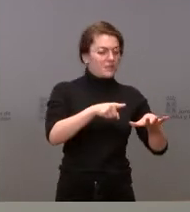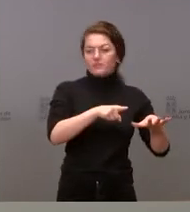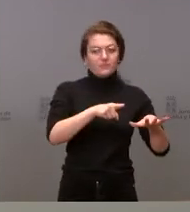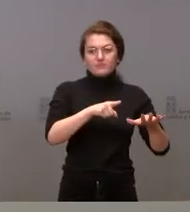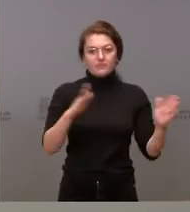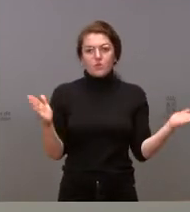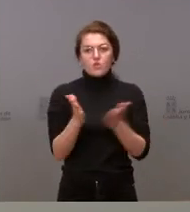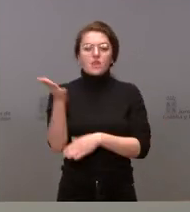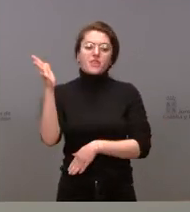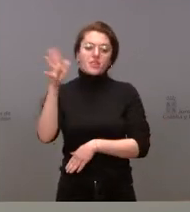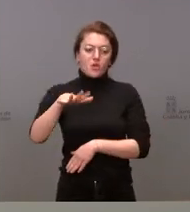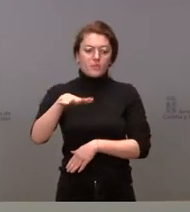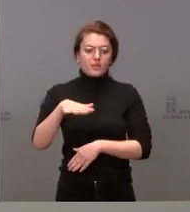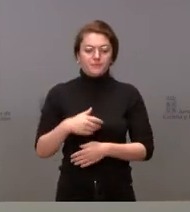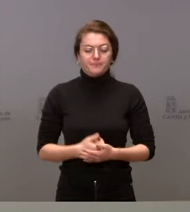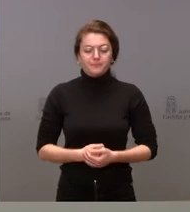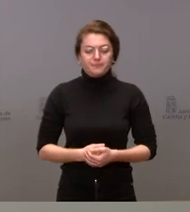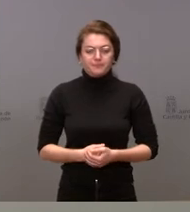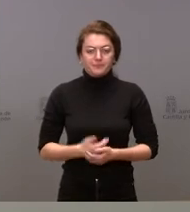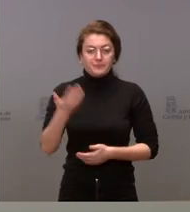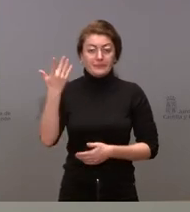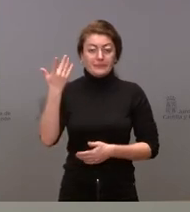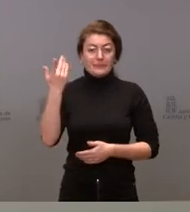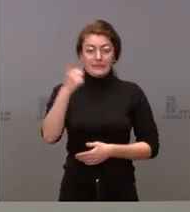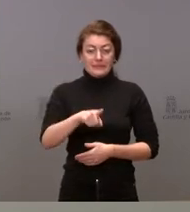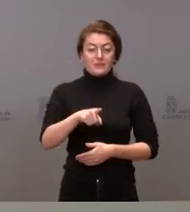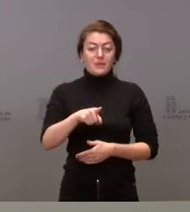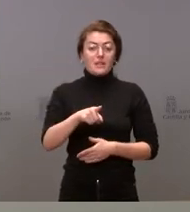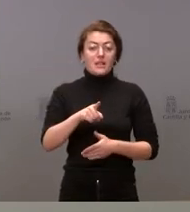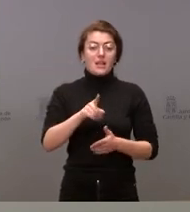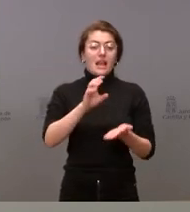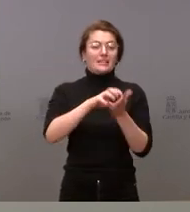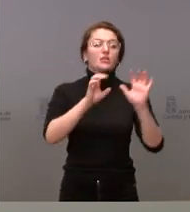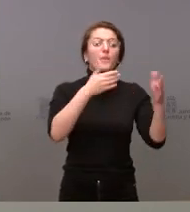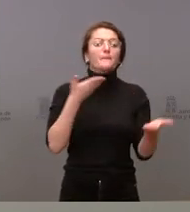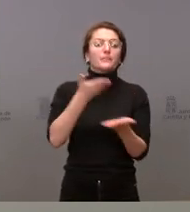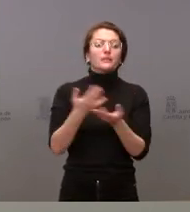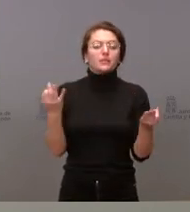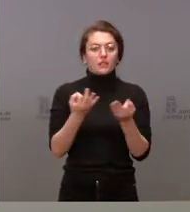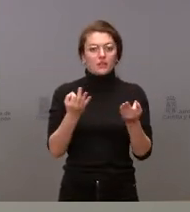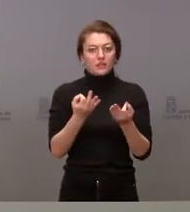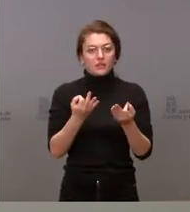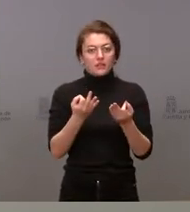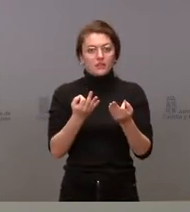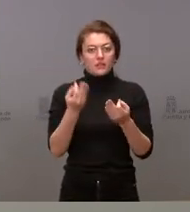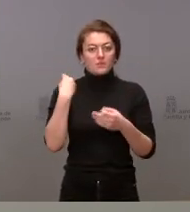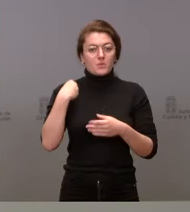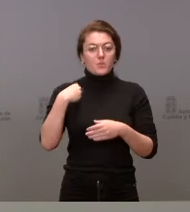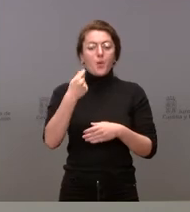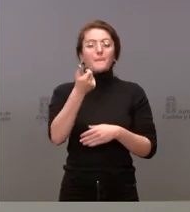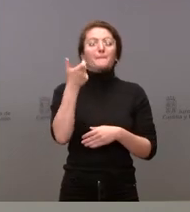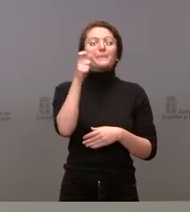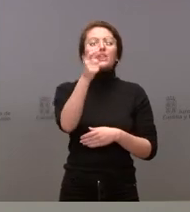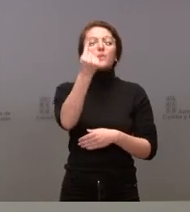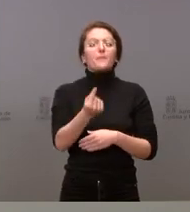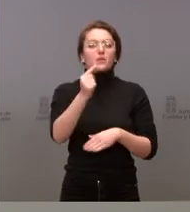a ser a partir de ahora también se hizo una petición por parte de castilla y león para que en la fijación del precio mínimo